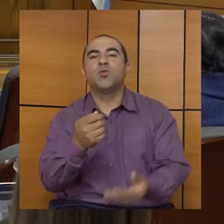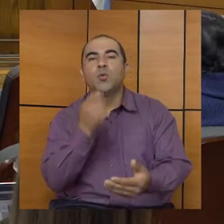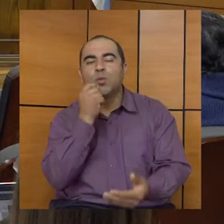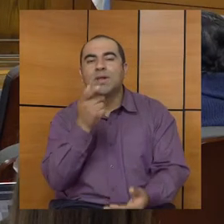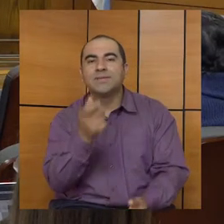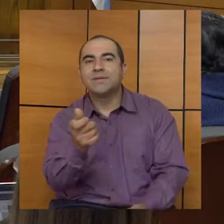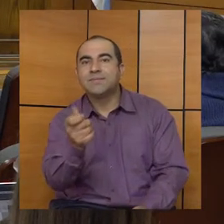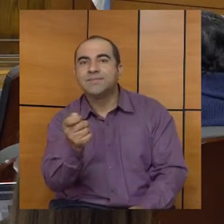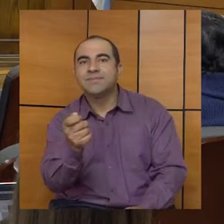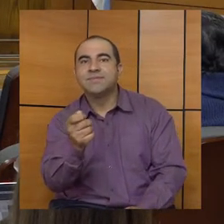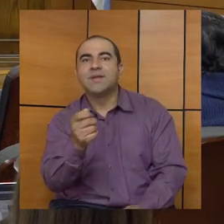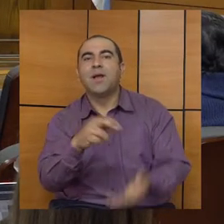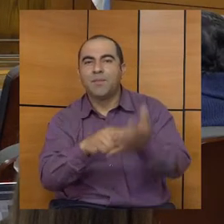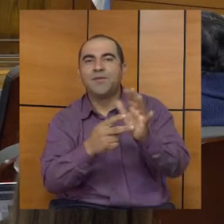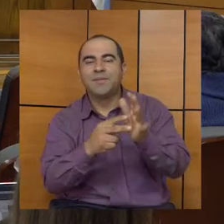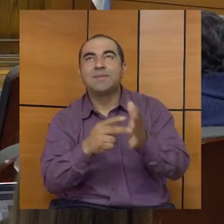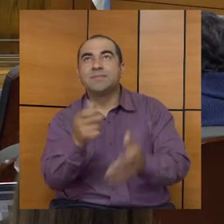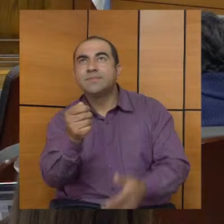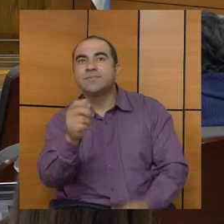¿Sí? ¿Funciona?